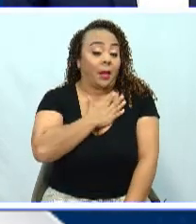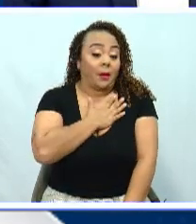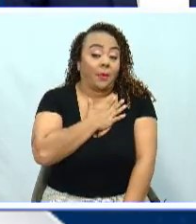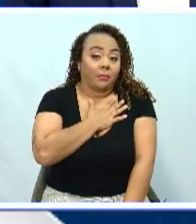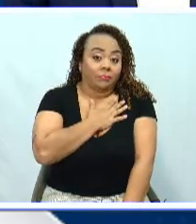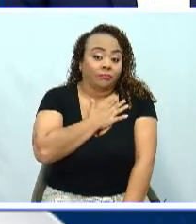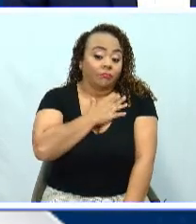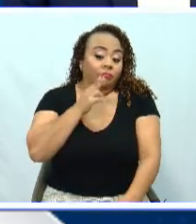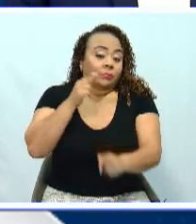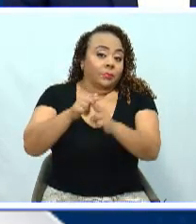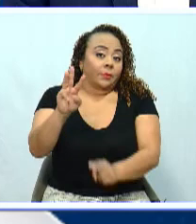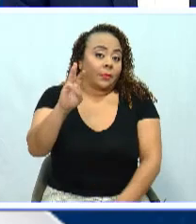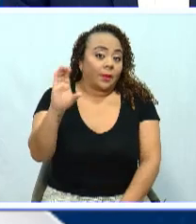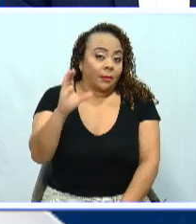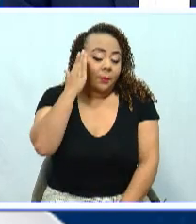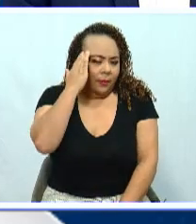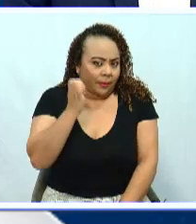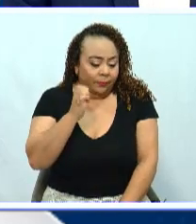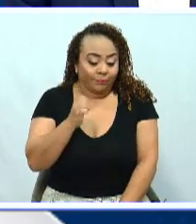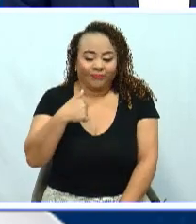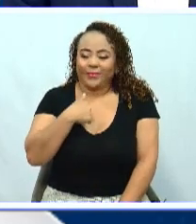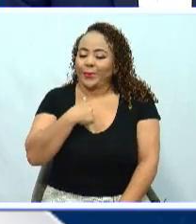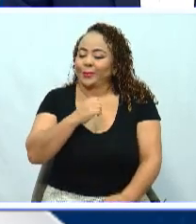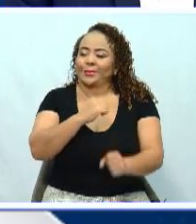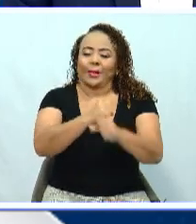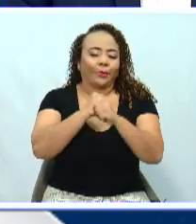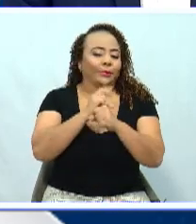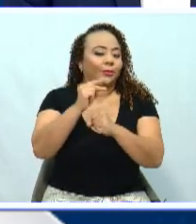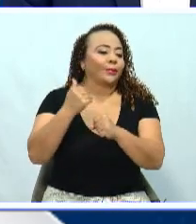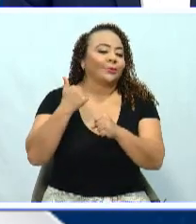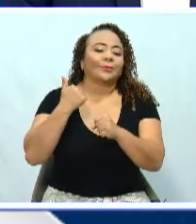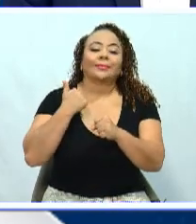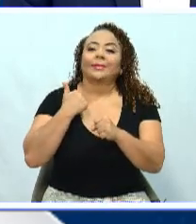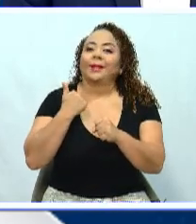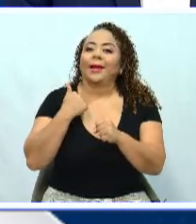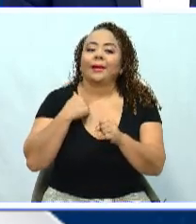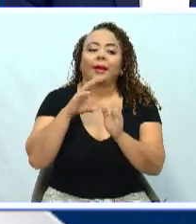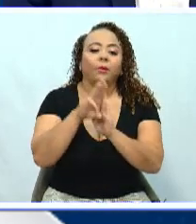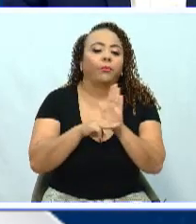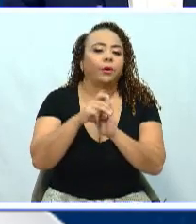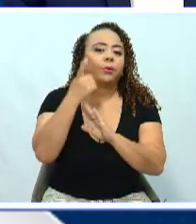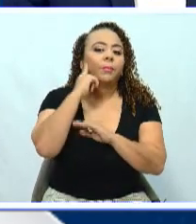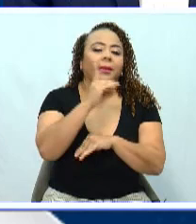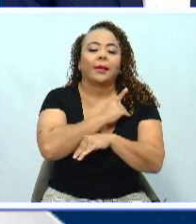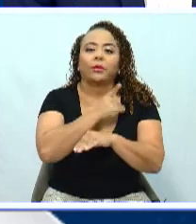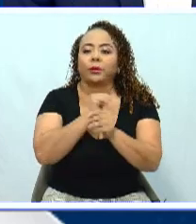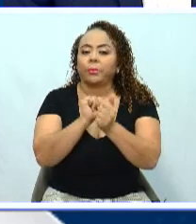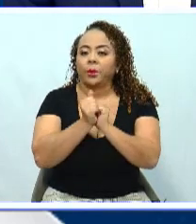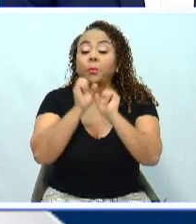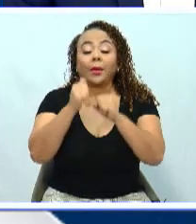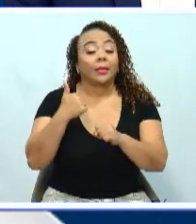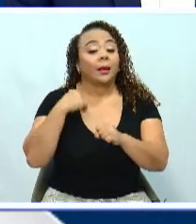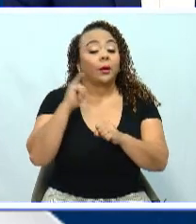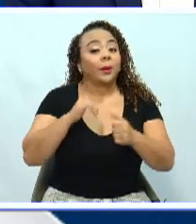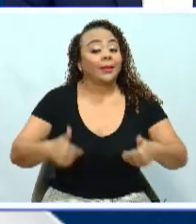nombrando a Walter Centeno porque Walter Centeno estoy más que seguro no tiene los atestados para hacer un director deportivo los puede tener como entrenador Pero